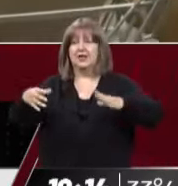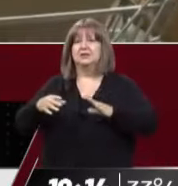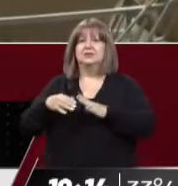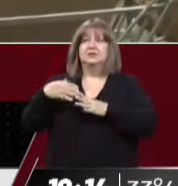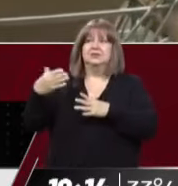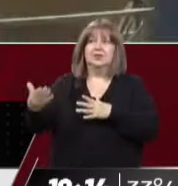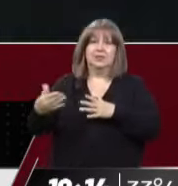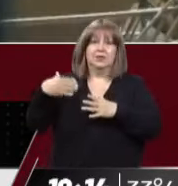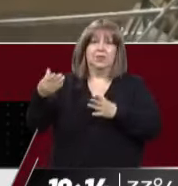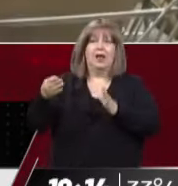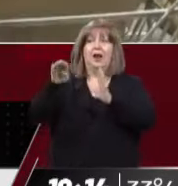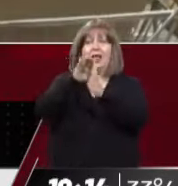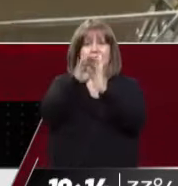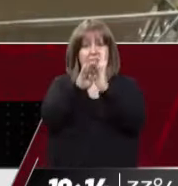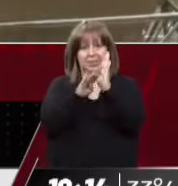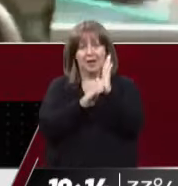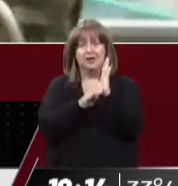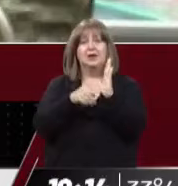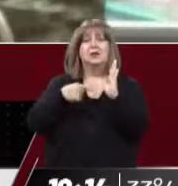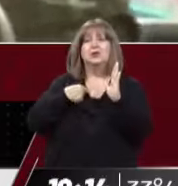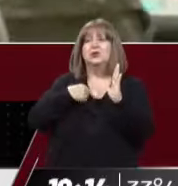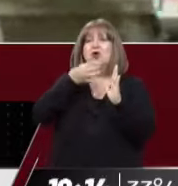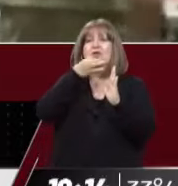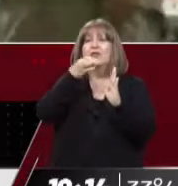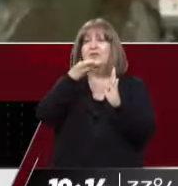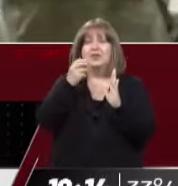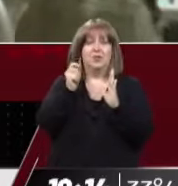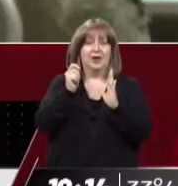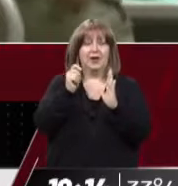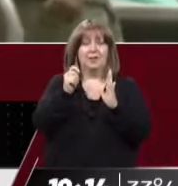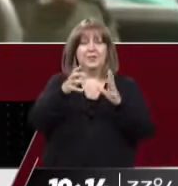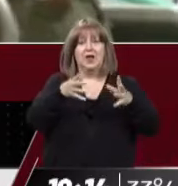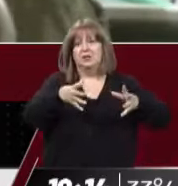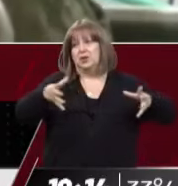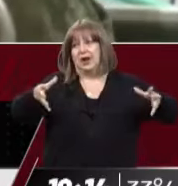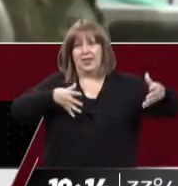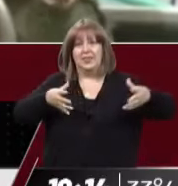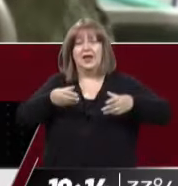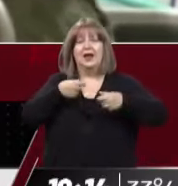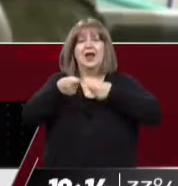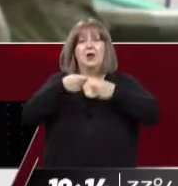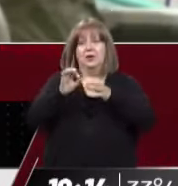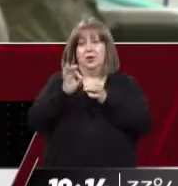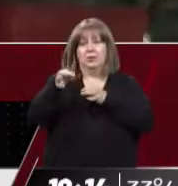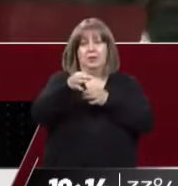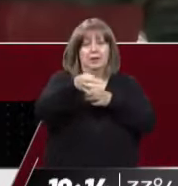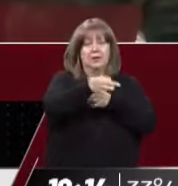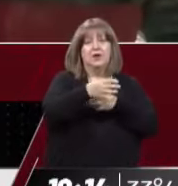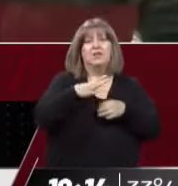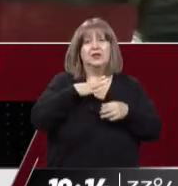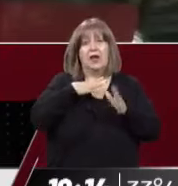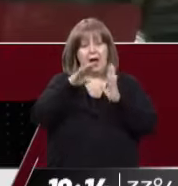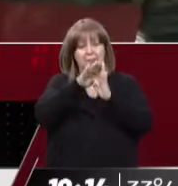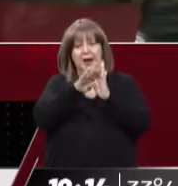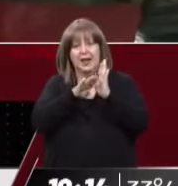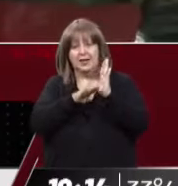porque acordémonos que nosotros le vendemos los productos por bulto a los negocios de cercanía y no estaban todavía los precios